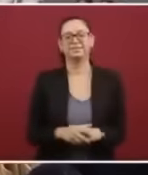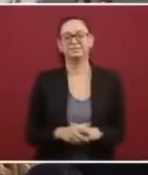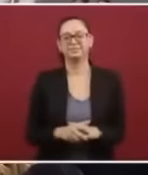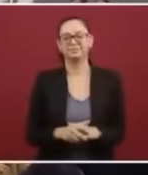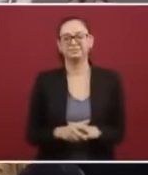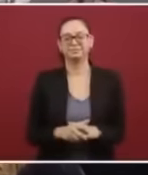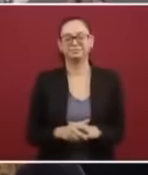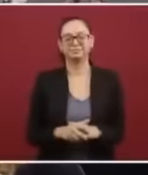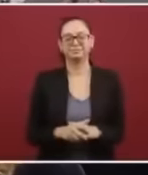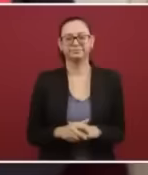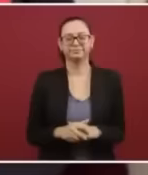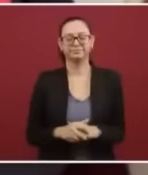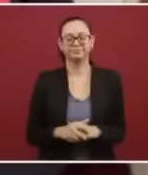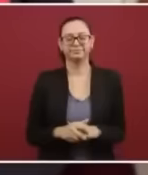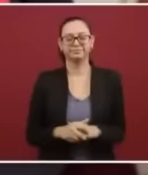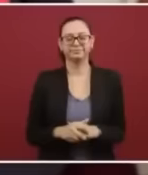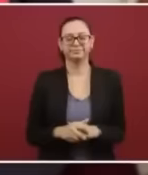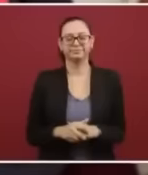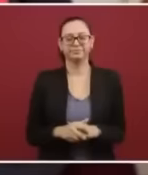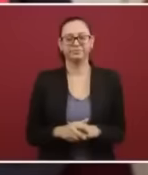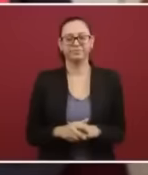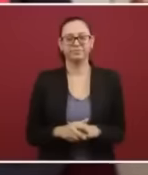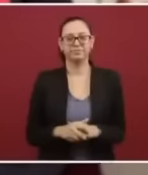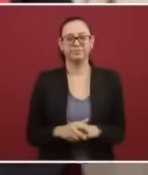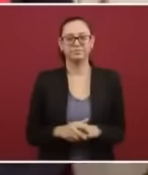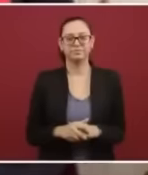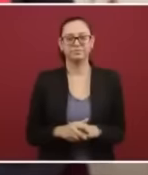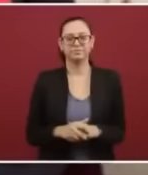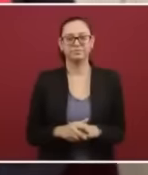no falte nadie,